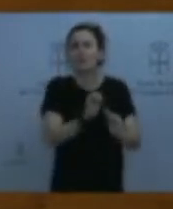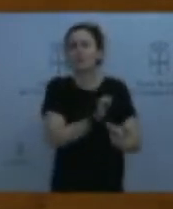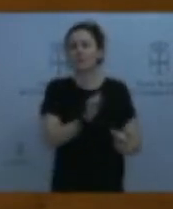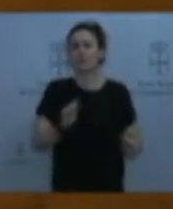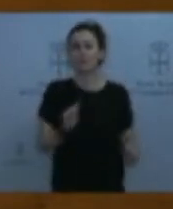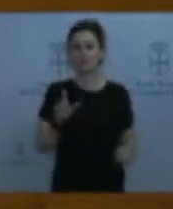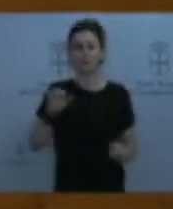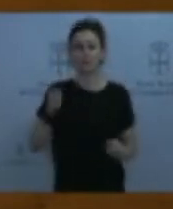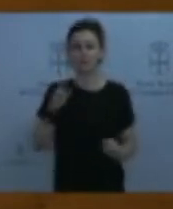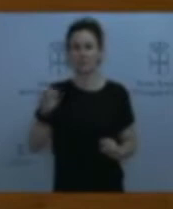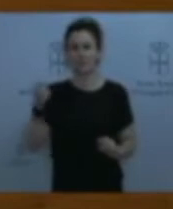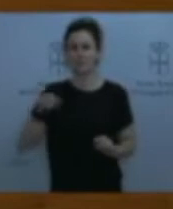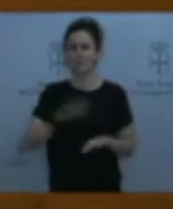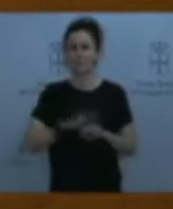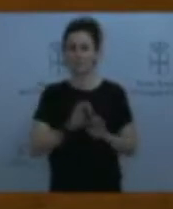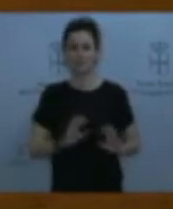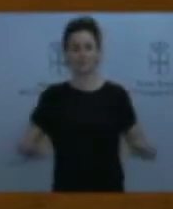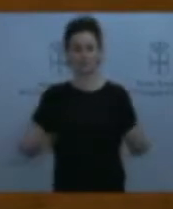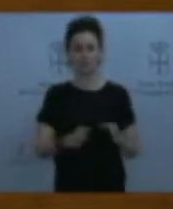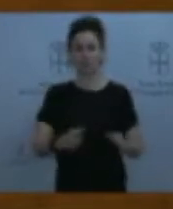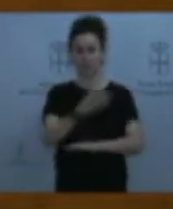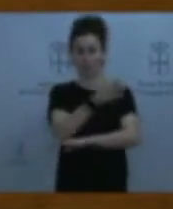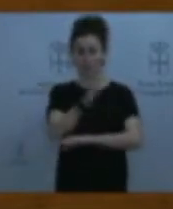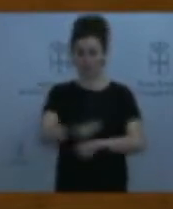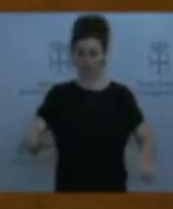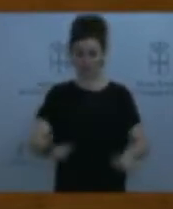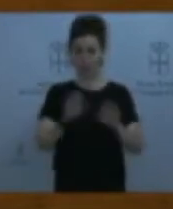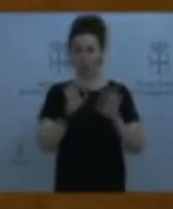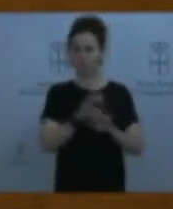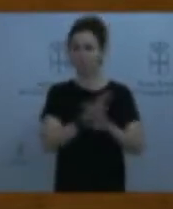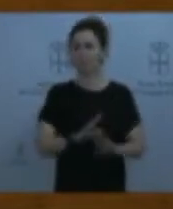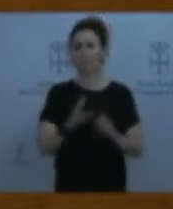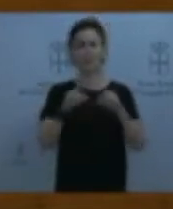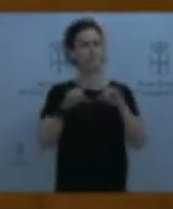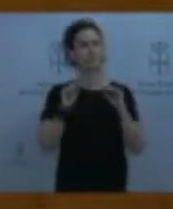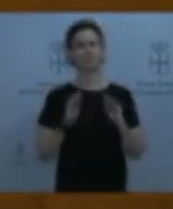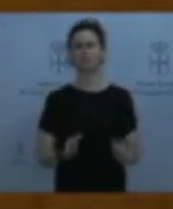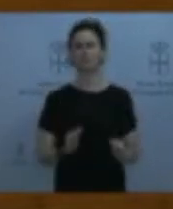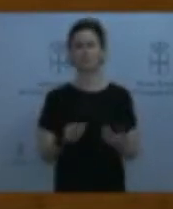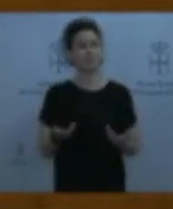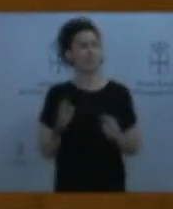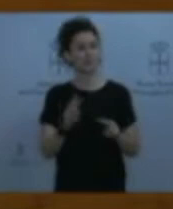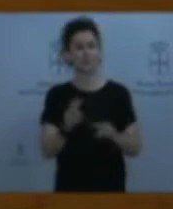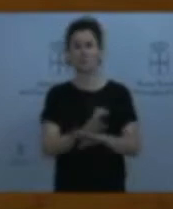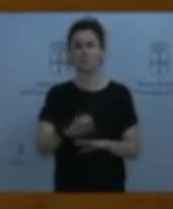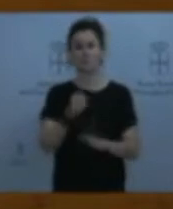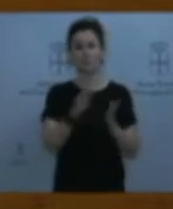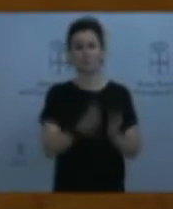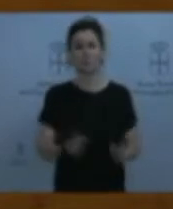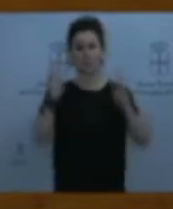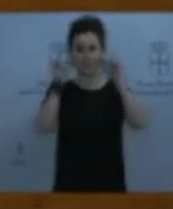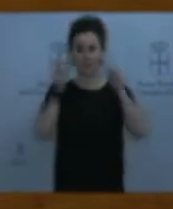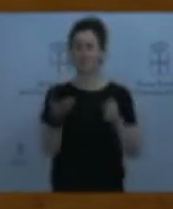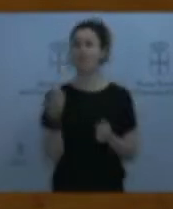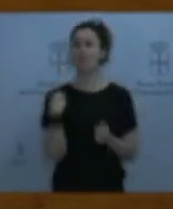del conjunto de la ciudadanía y que es la gente de Asturias la que la ha ido desarrollando, ¿no? Ante esto lo que vemos es que el consejero de Educación dijo ayer mismo en la Cámara: